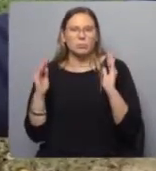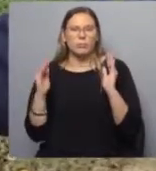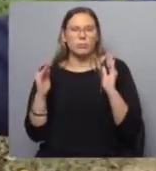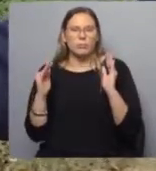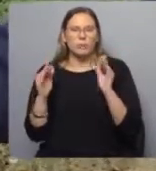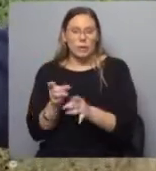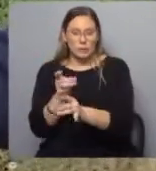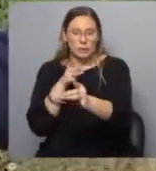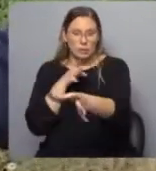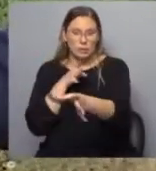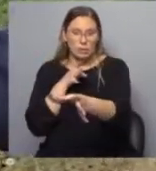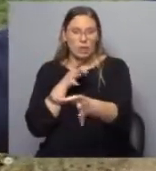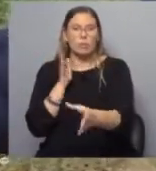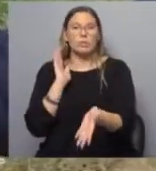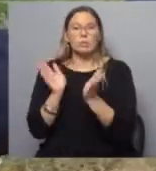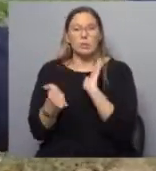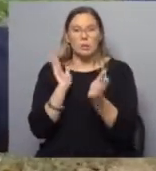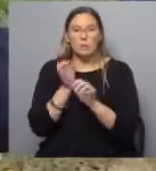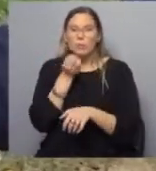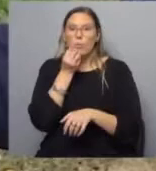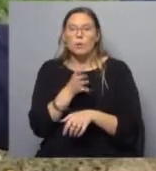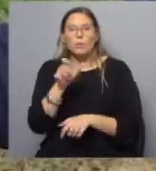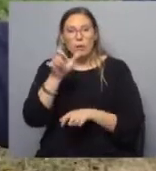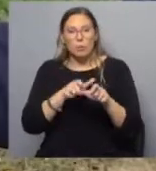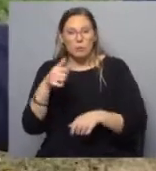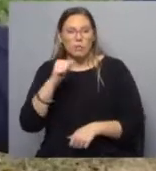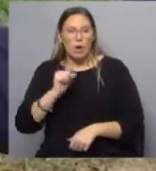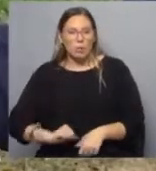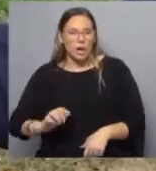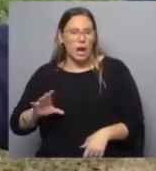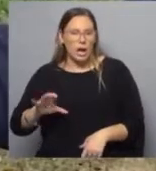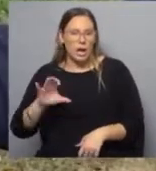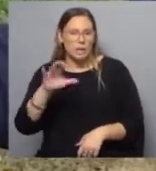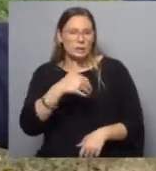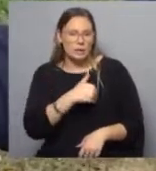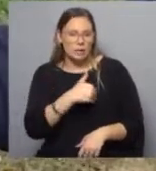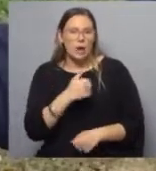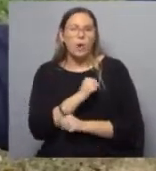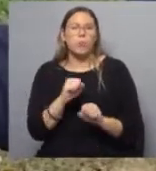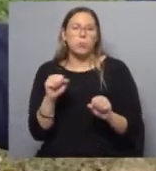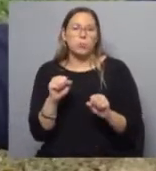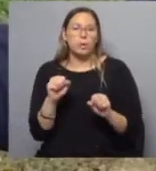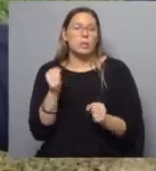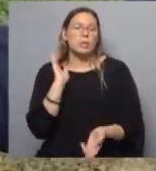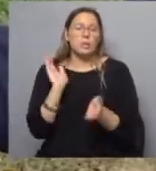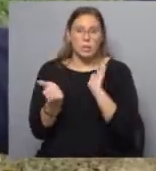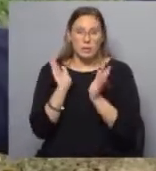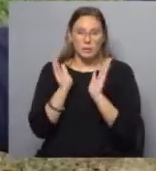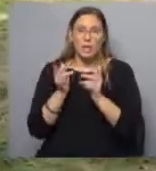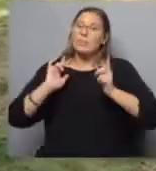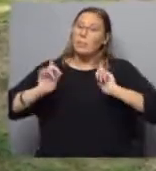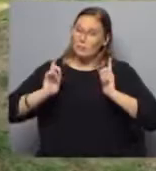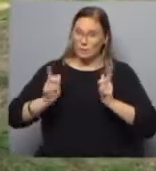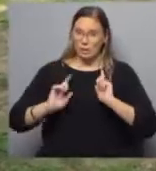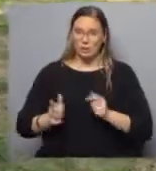el tiro con arco es una terapia muy buena para las pacientes operadas de cáncer de mama, entonces se pueden hacer una terapia divirtiéndose.